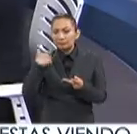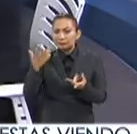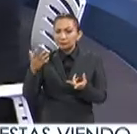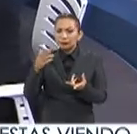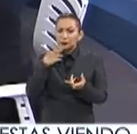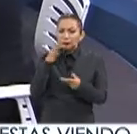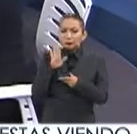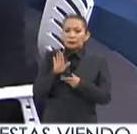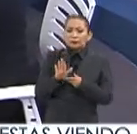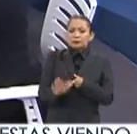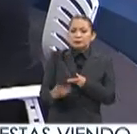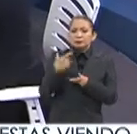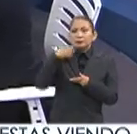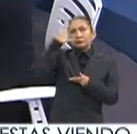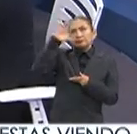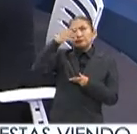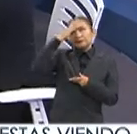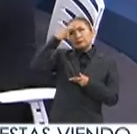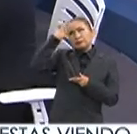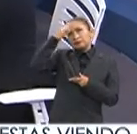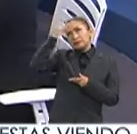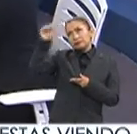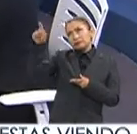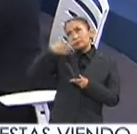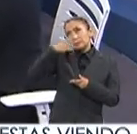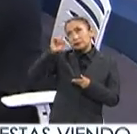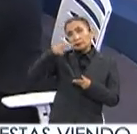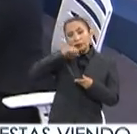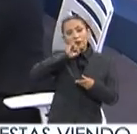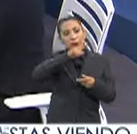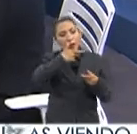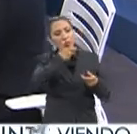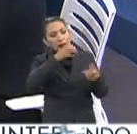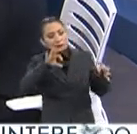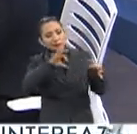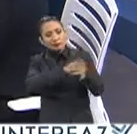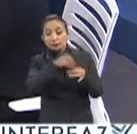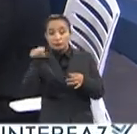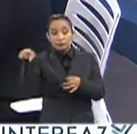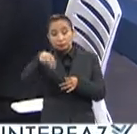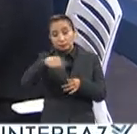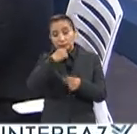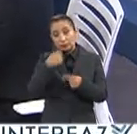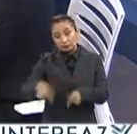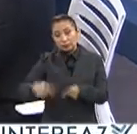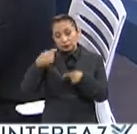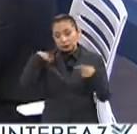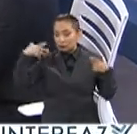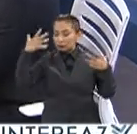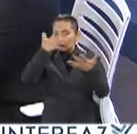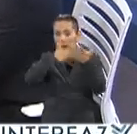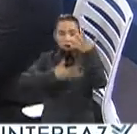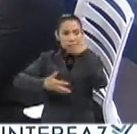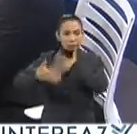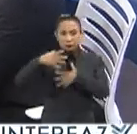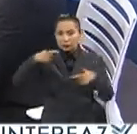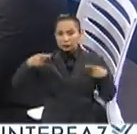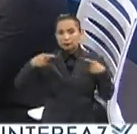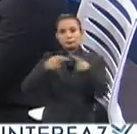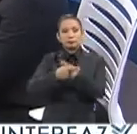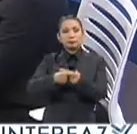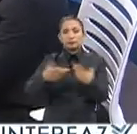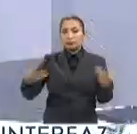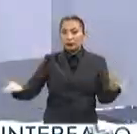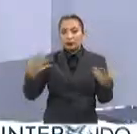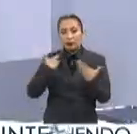conservar la cultura, las tradiciones, pero a la vez adaptarse. Sobre todo son ellos, los niños, los que viven este como